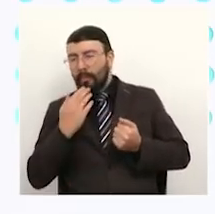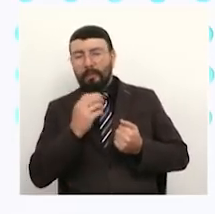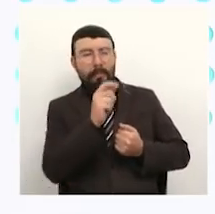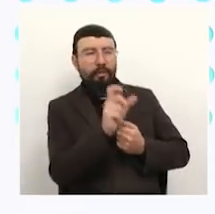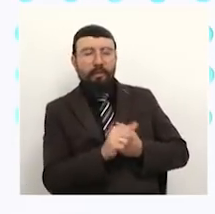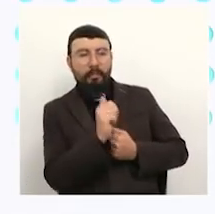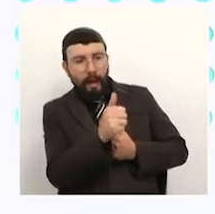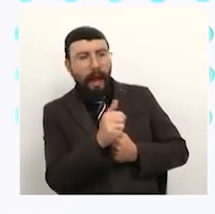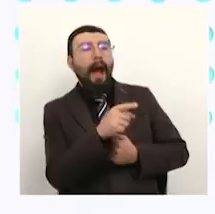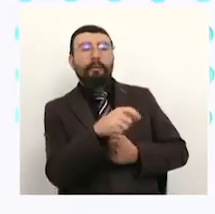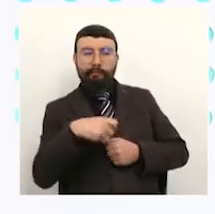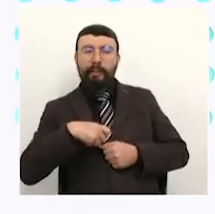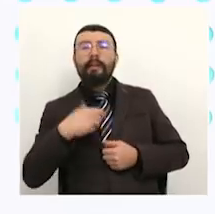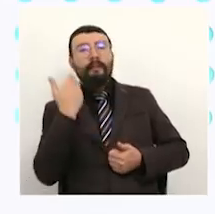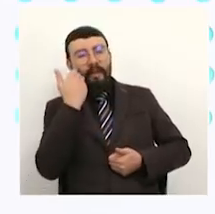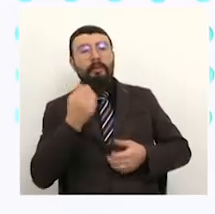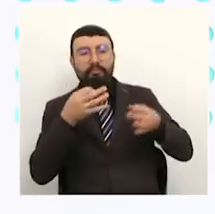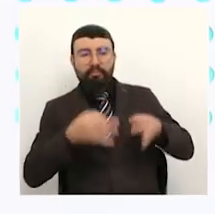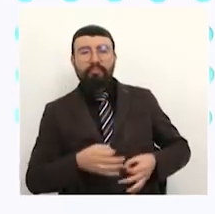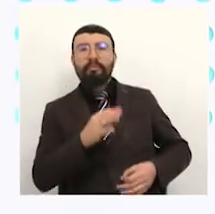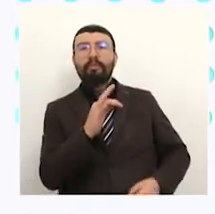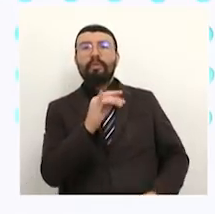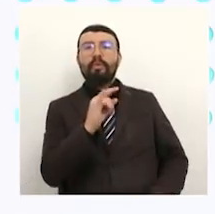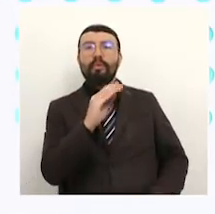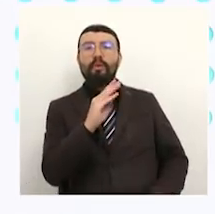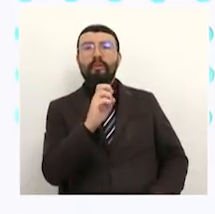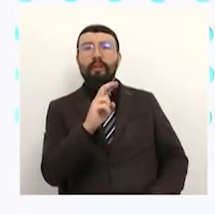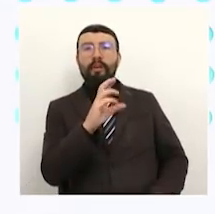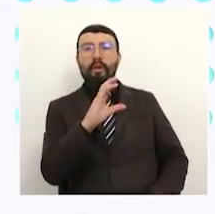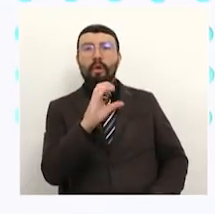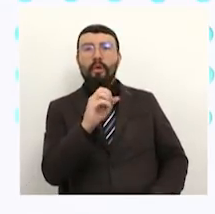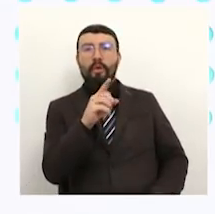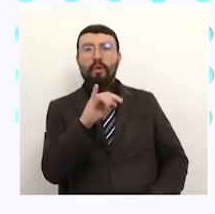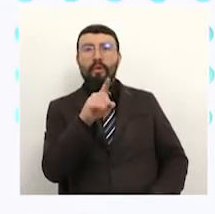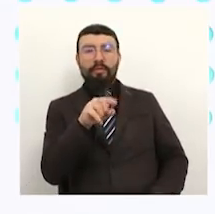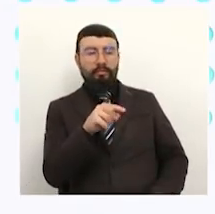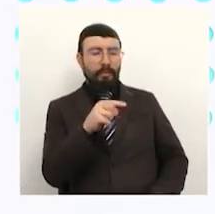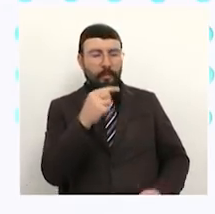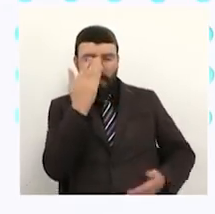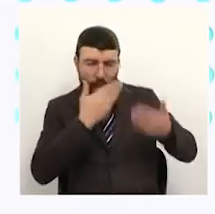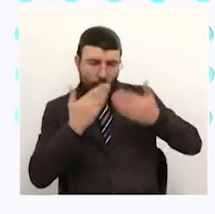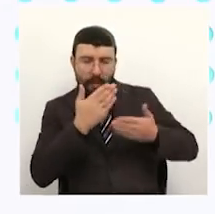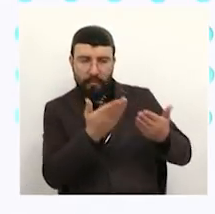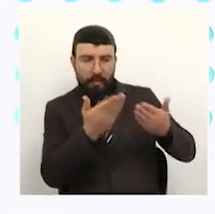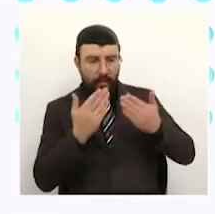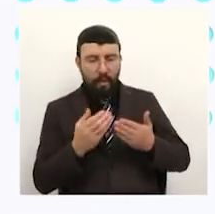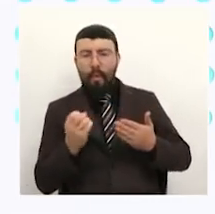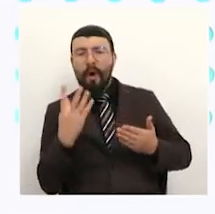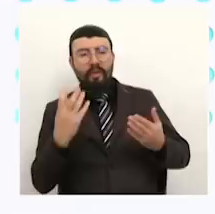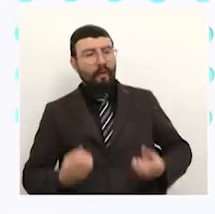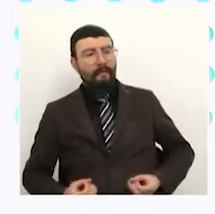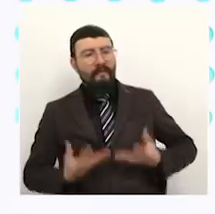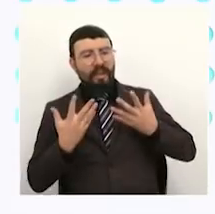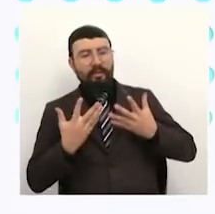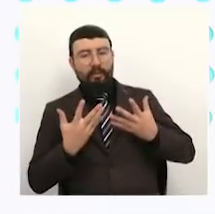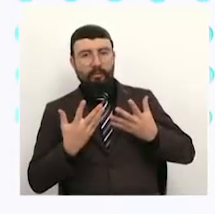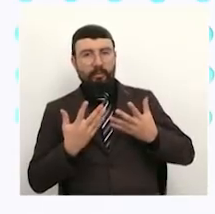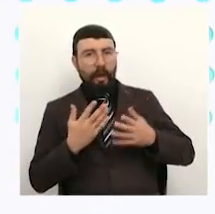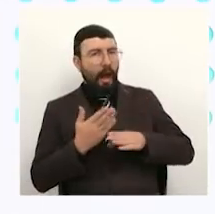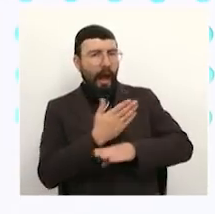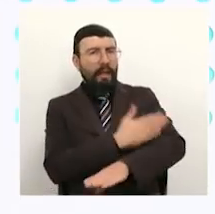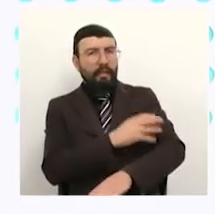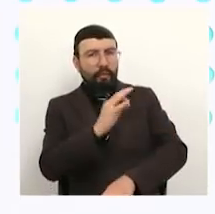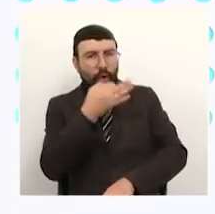que no se le diagnóstico tuberculosis uno hace unas pruebas iniciales para mirar cuáles son los valores normales infectado pero sin empezar le digamos el